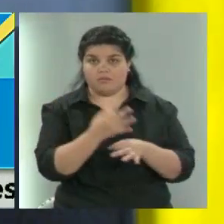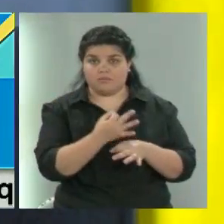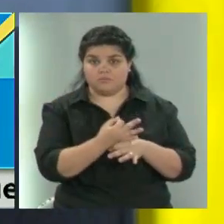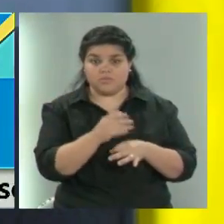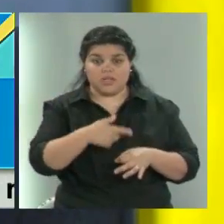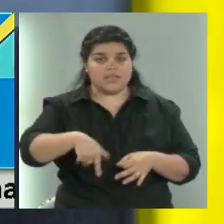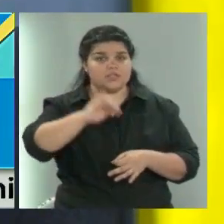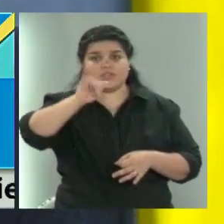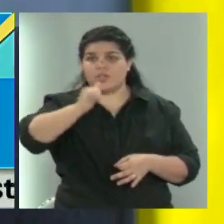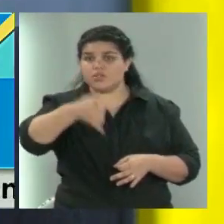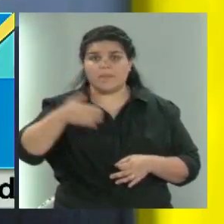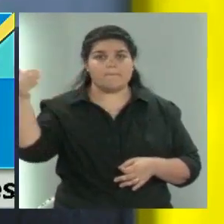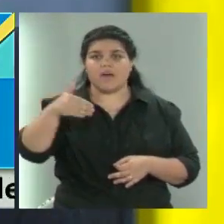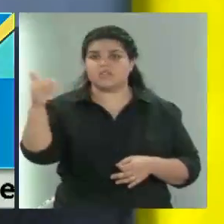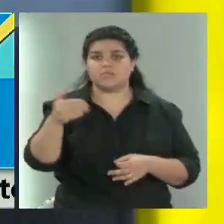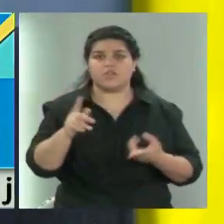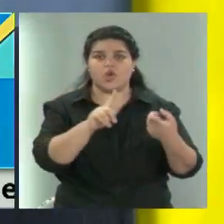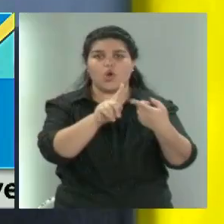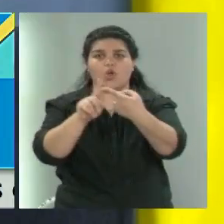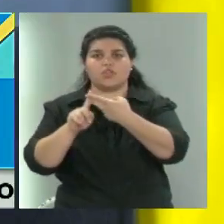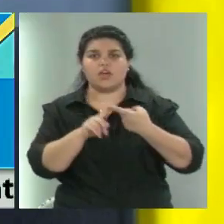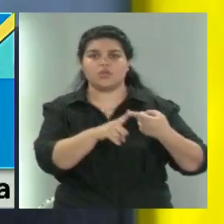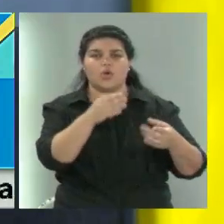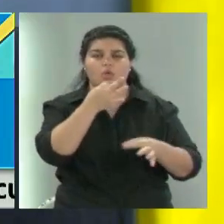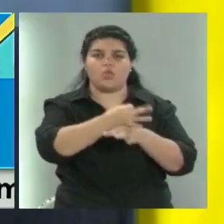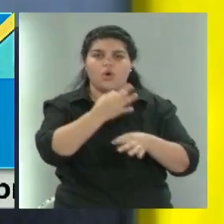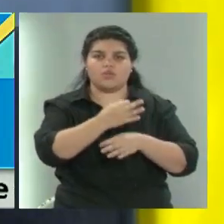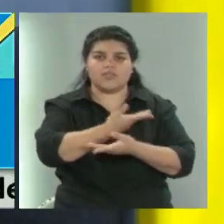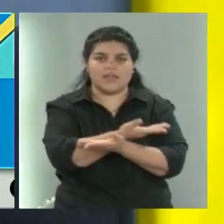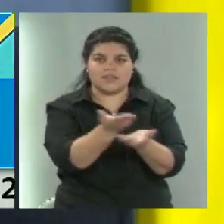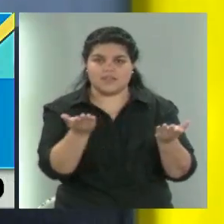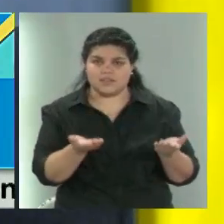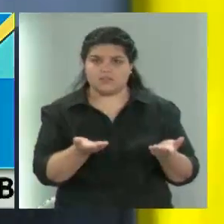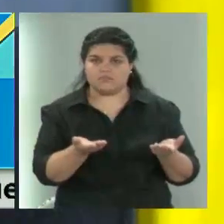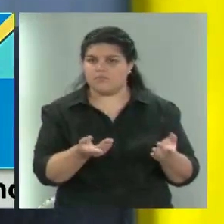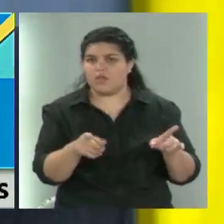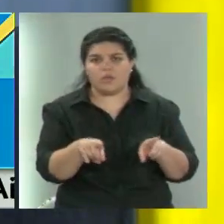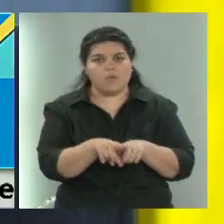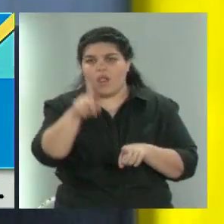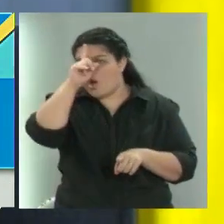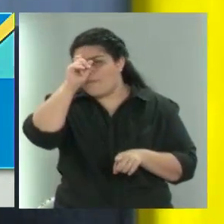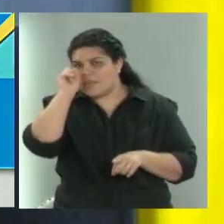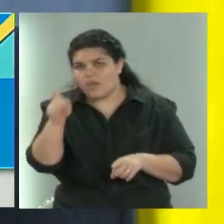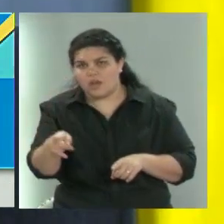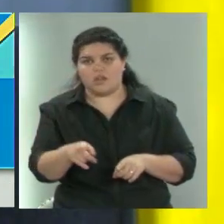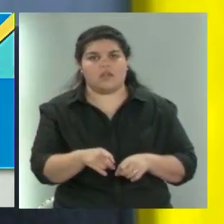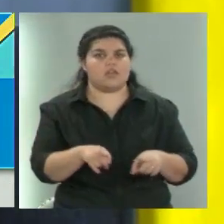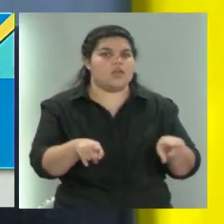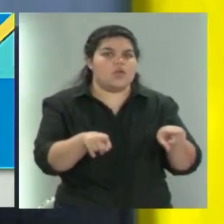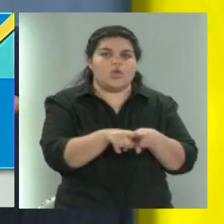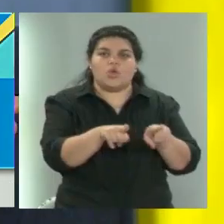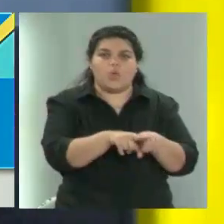participación y en contacto con todo el personal docente. Lo mismo pasa con un hospital, lo mismo pasa con